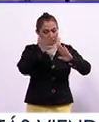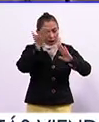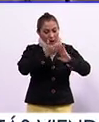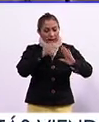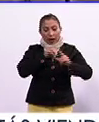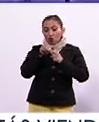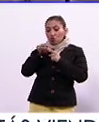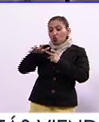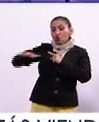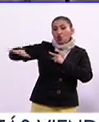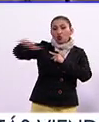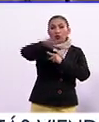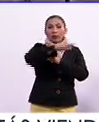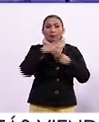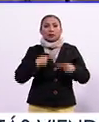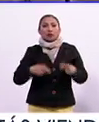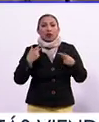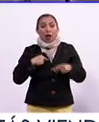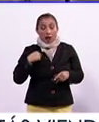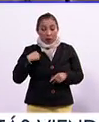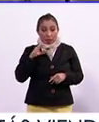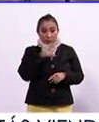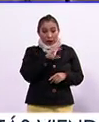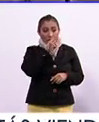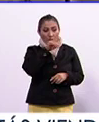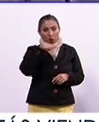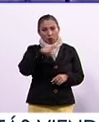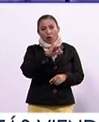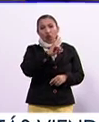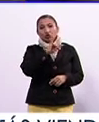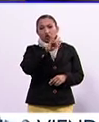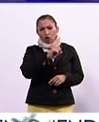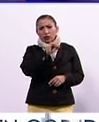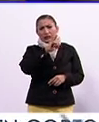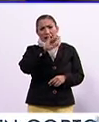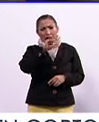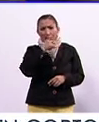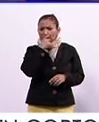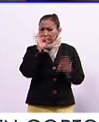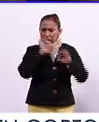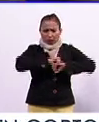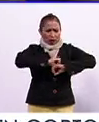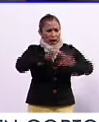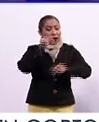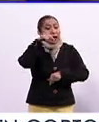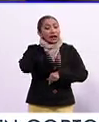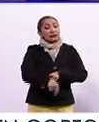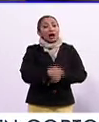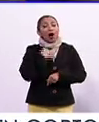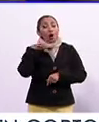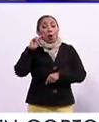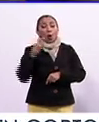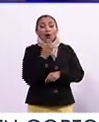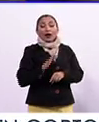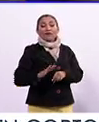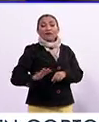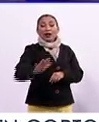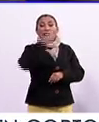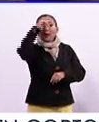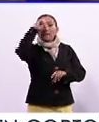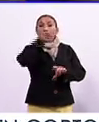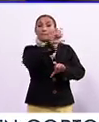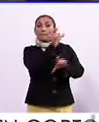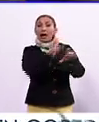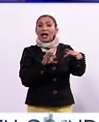una repercusión. Y como universidad, pues justo Sierra lo dijo con toda claridad, esta debe ser la universidad de la